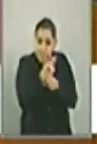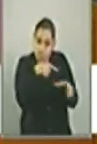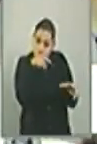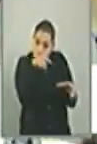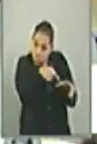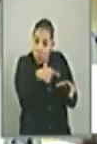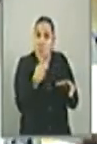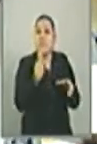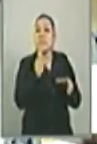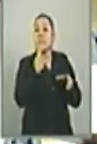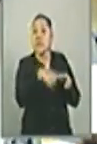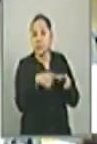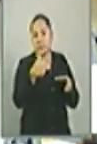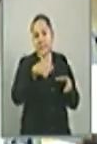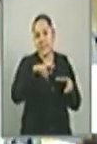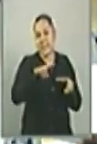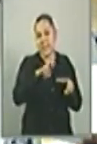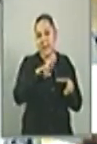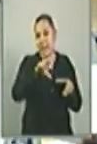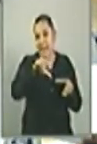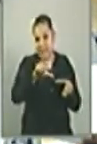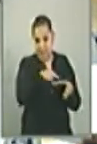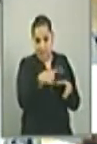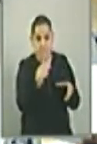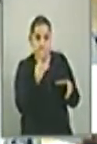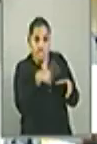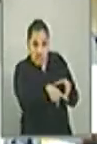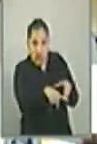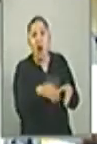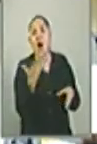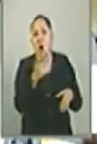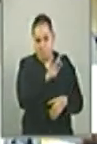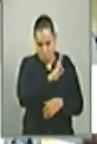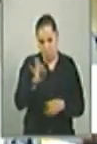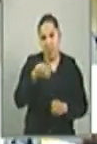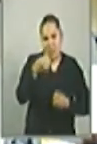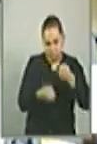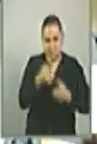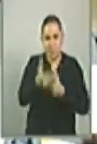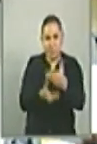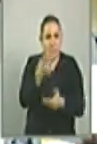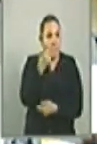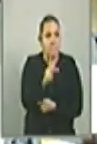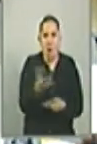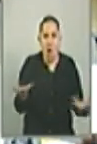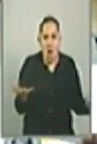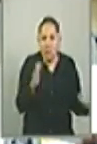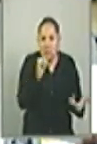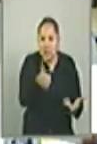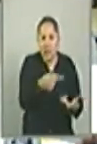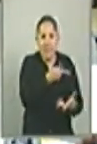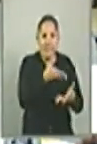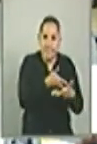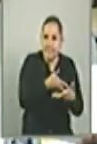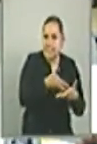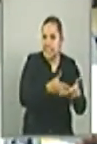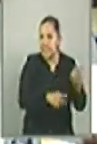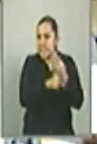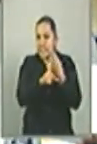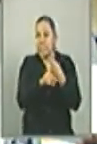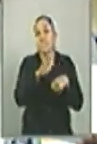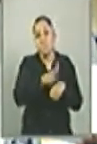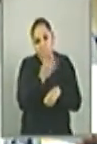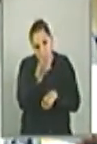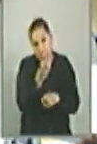Financiera. Pese a ello, las entidades han impulsado a través de un acuerdo la creación de